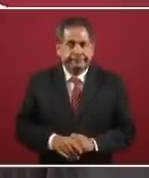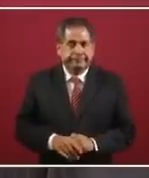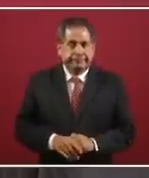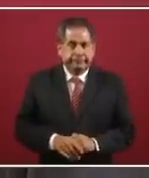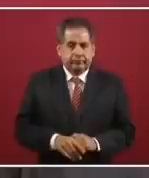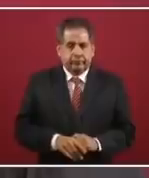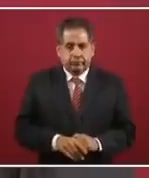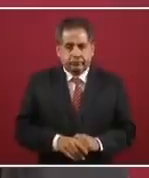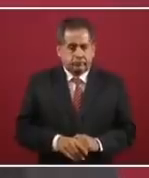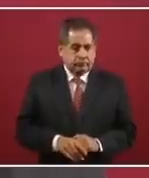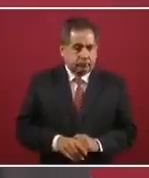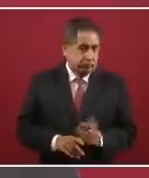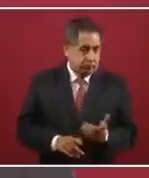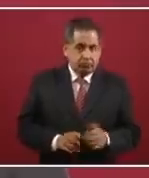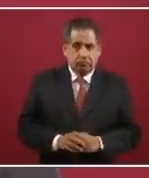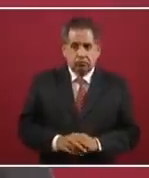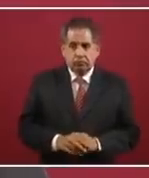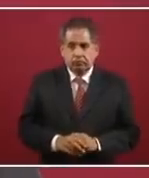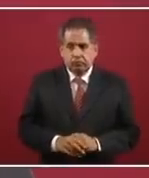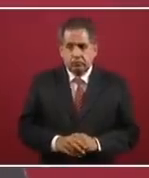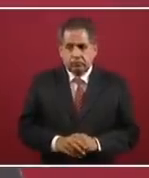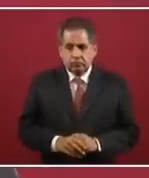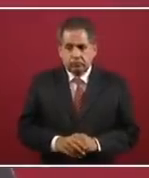Es que